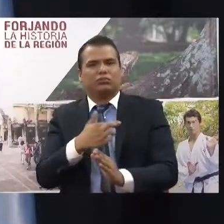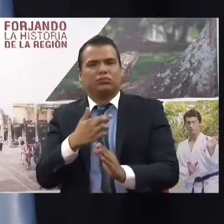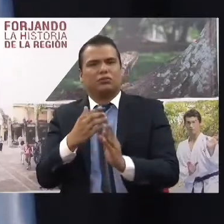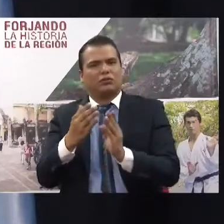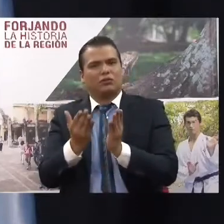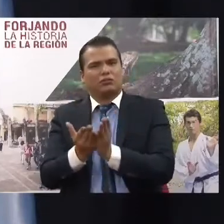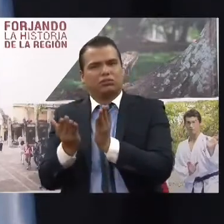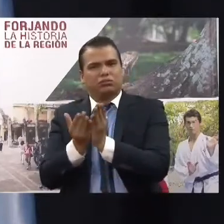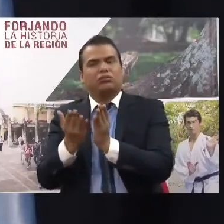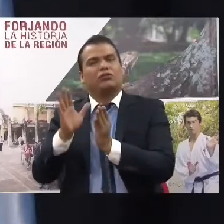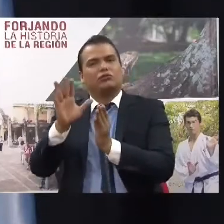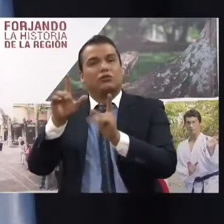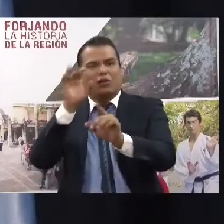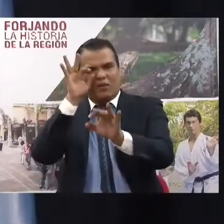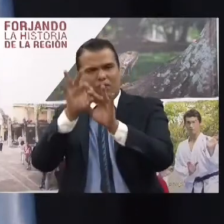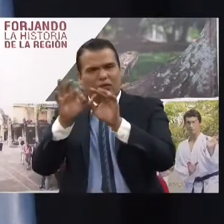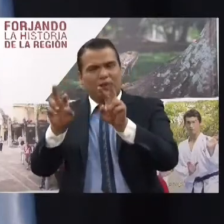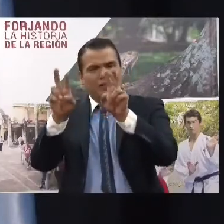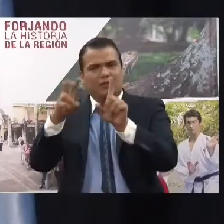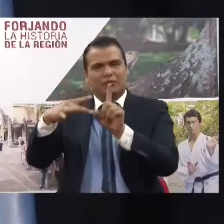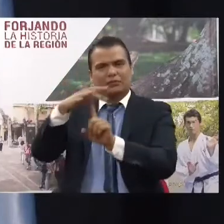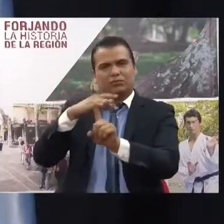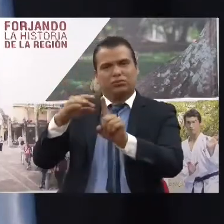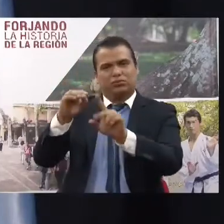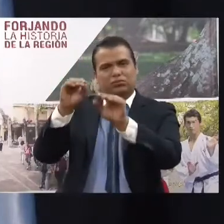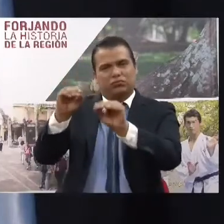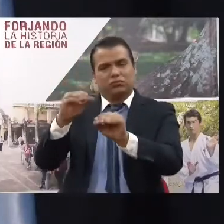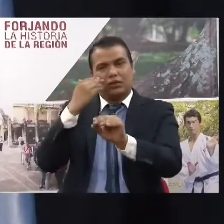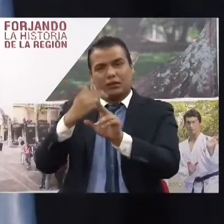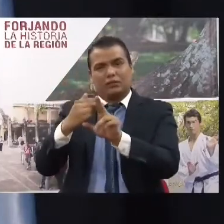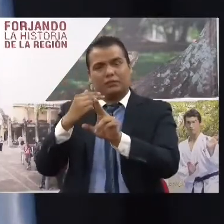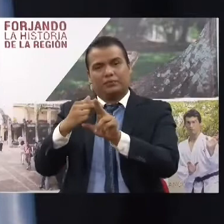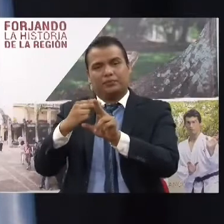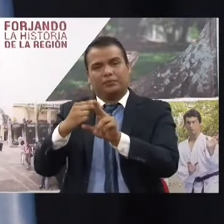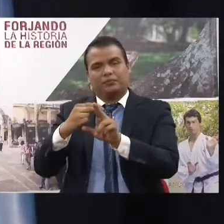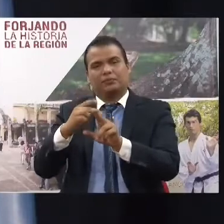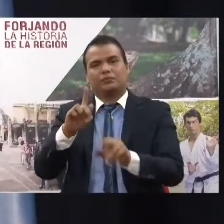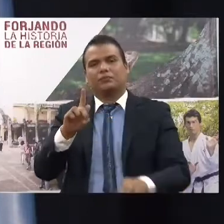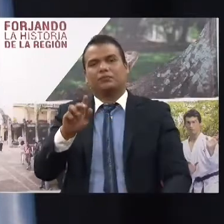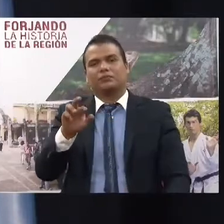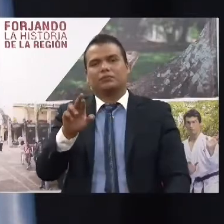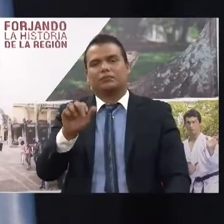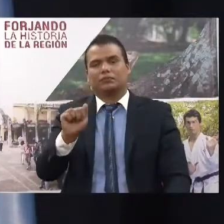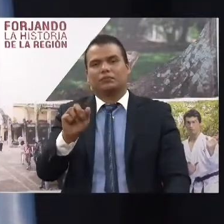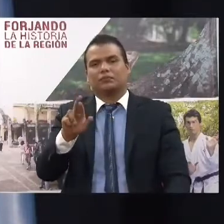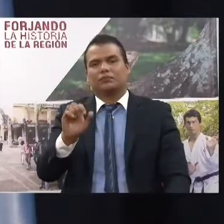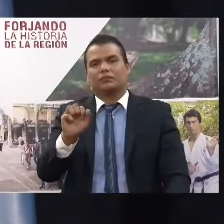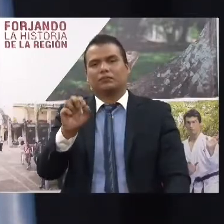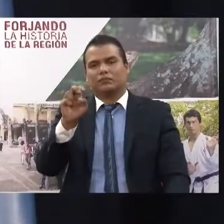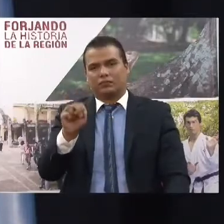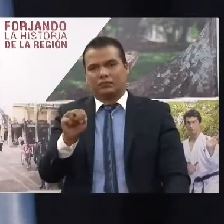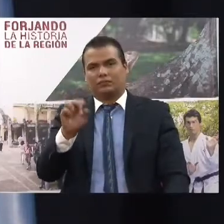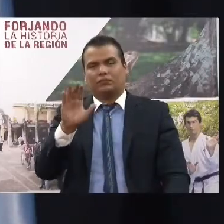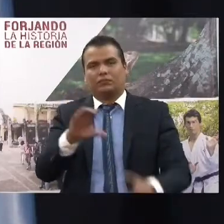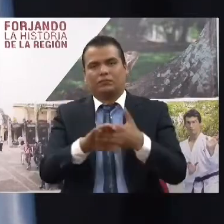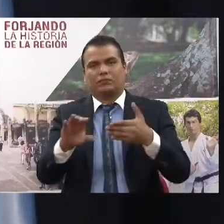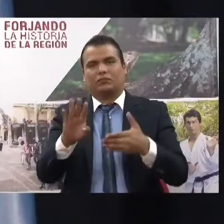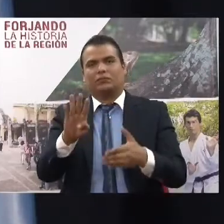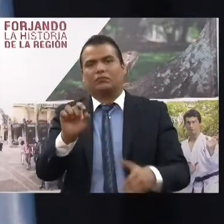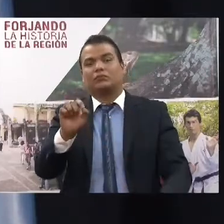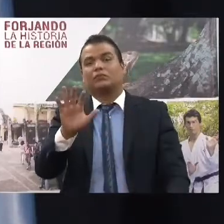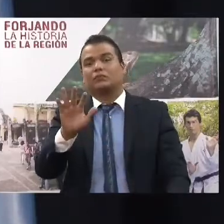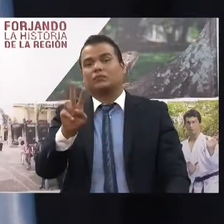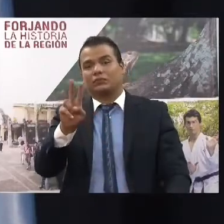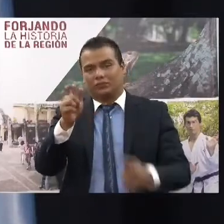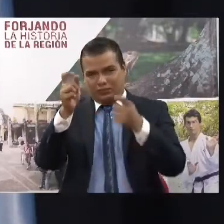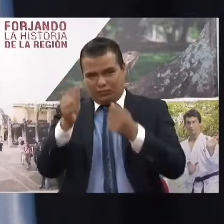Naturales y Educación Ambiental, Fari Juliana Rentería Ruiz, con un promedio de 4.52. Zarzal,